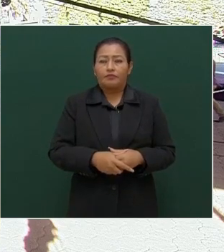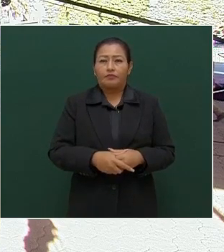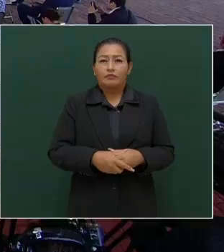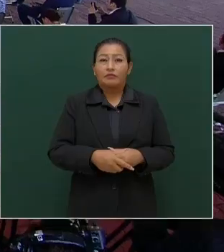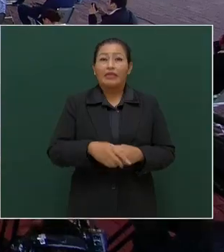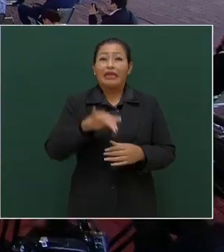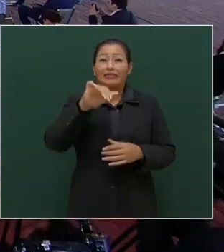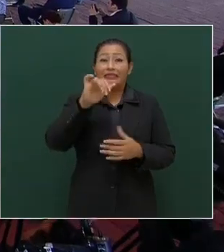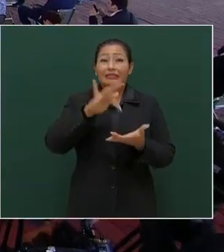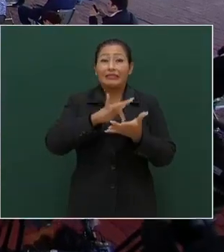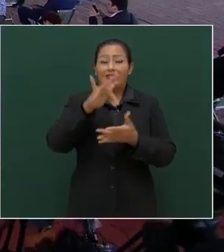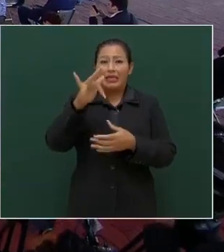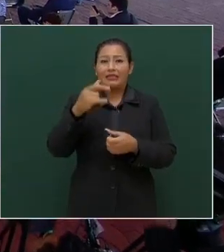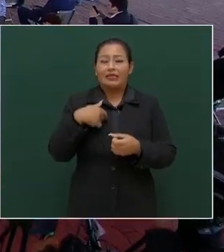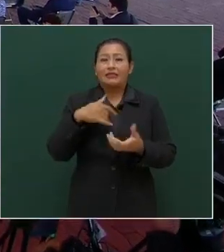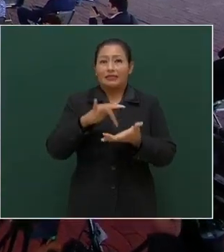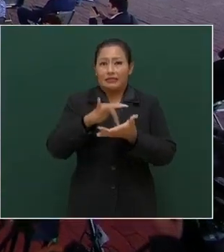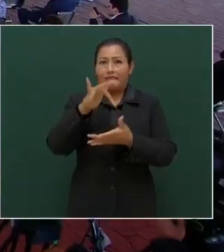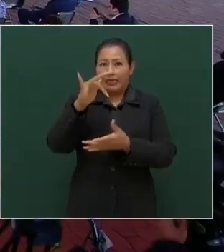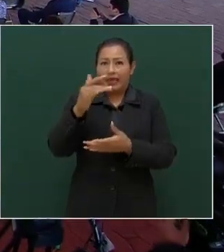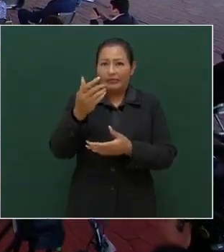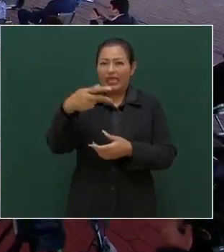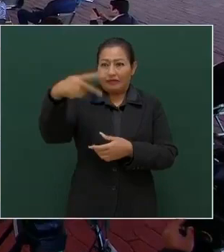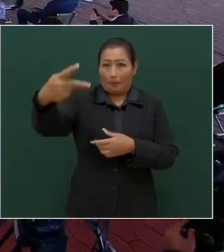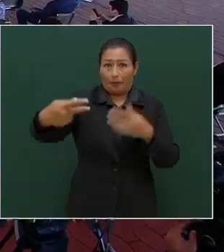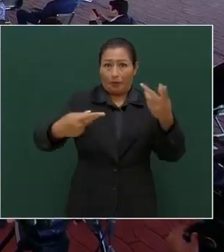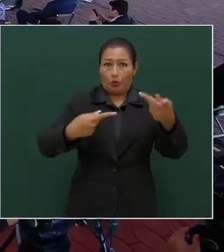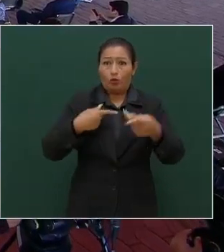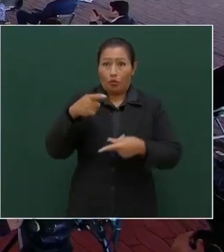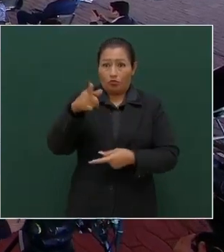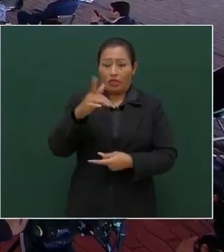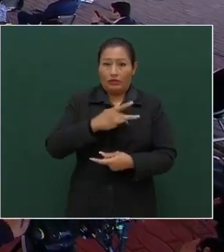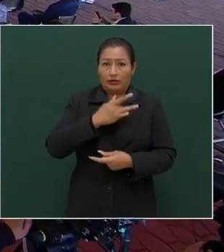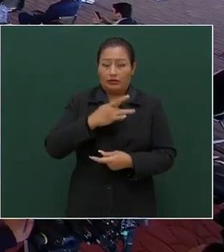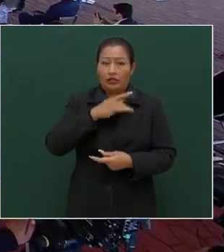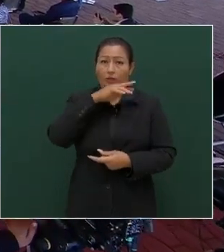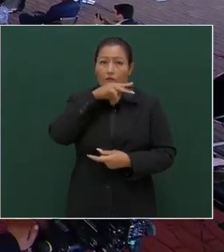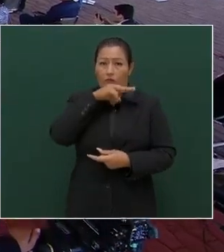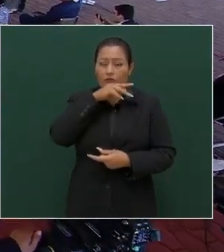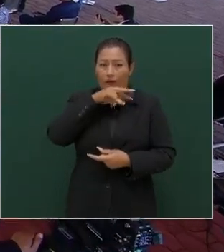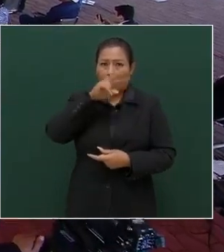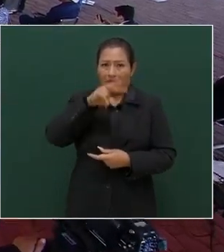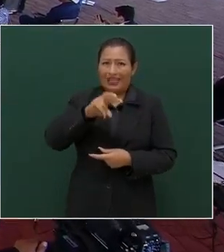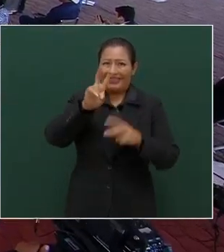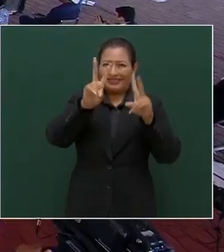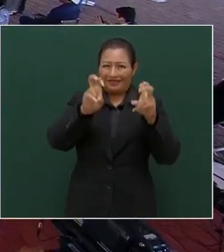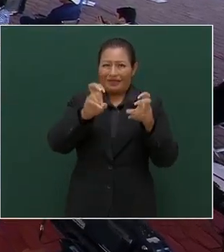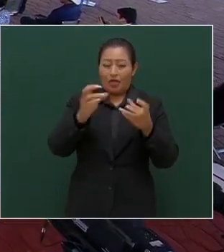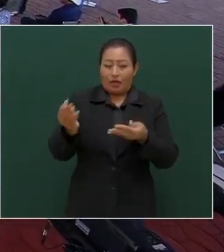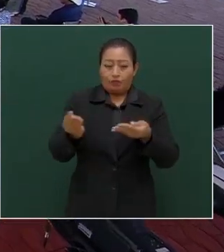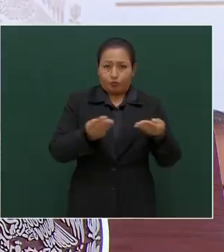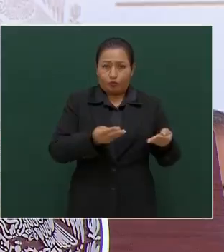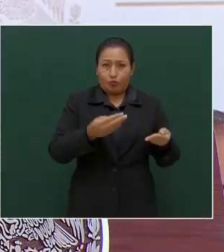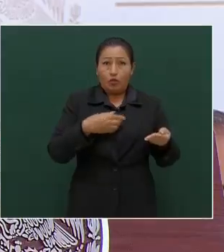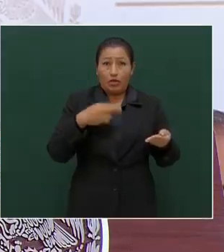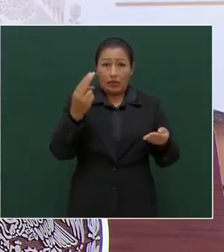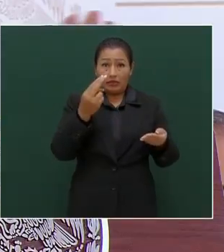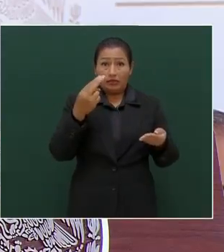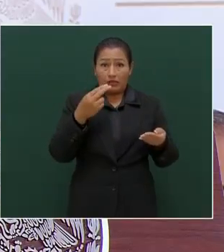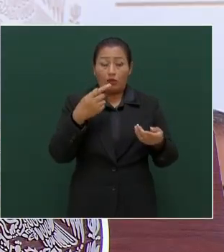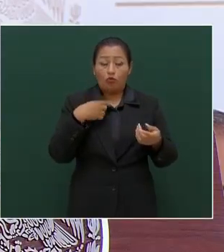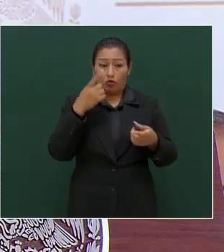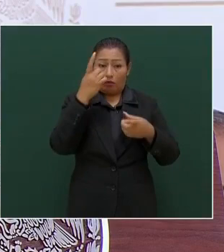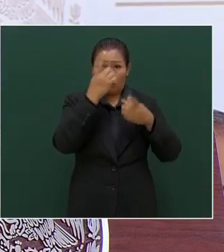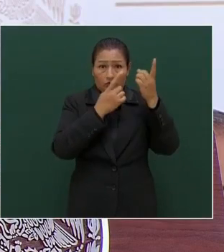Sí, gracias, señor presidente, y muchas gracias por la pregunta y la inquietud, que sí es un tema que tenemos ahí en oficinas centrales detectado.